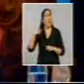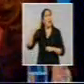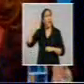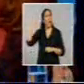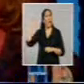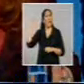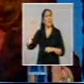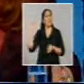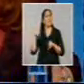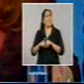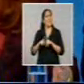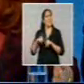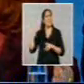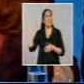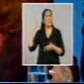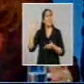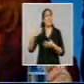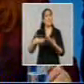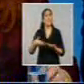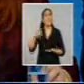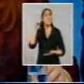estamos solo aquí.